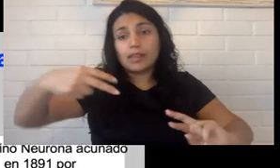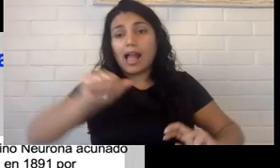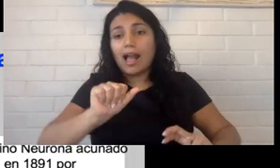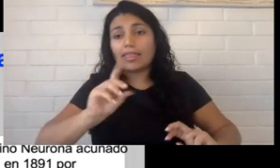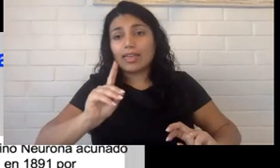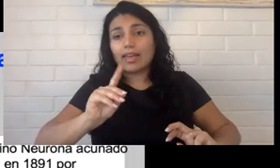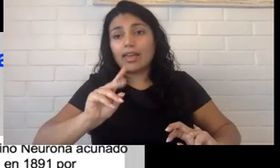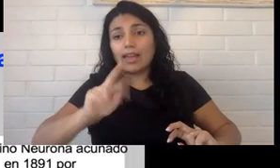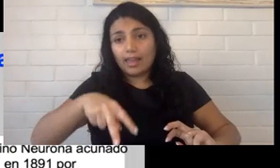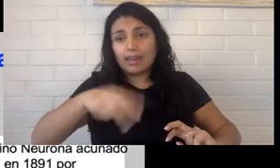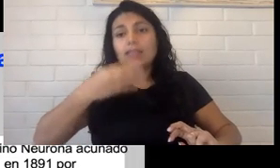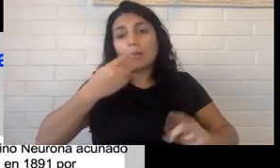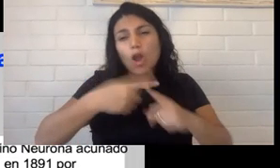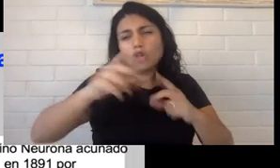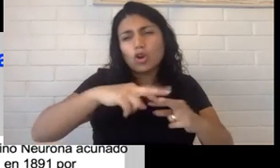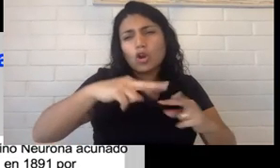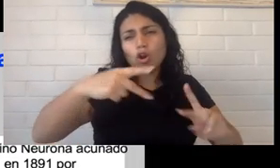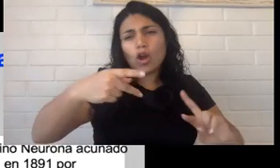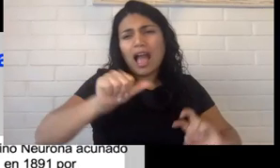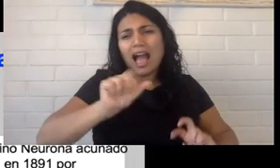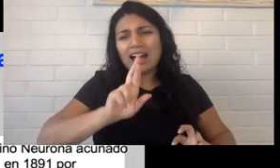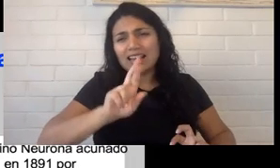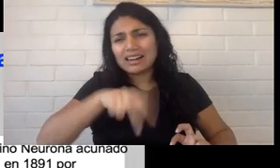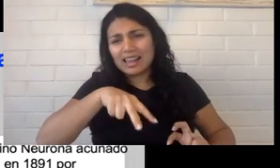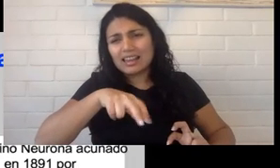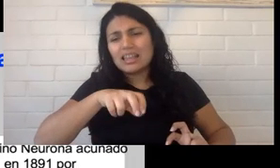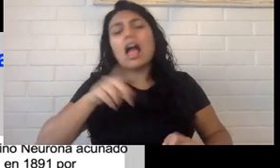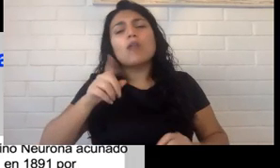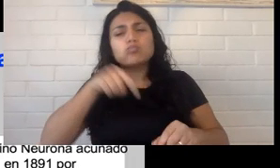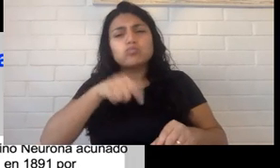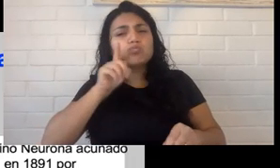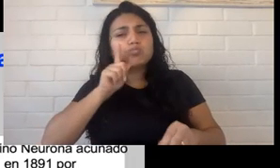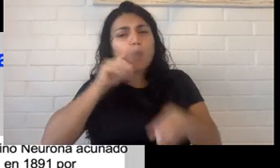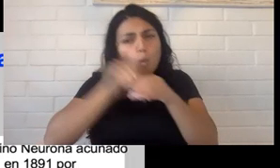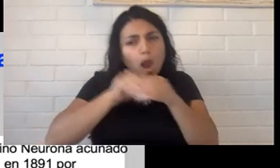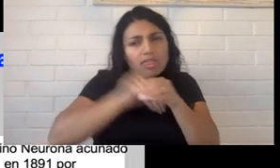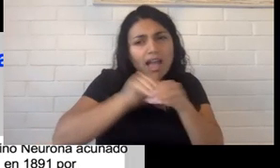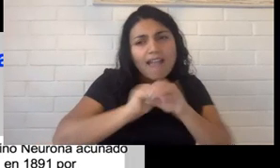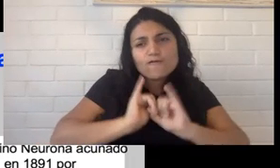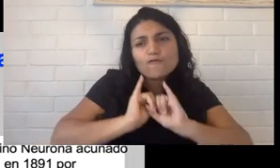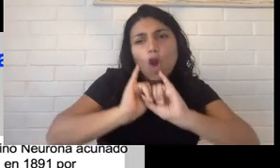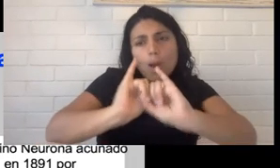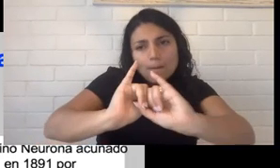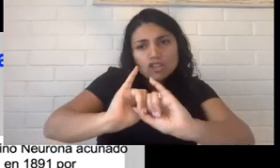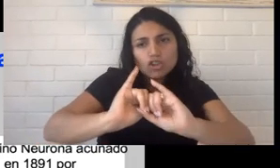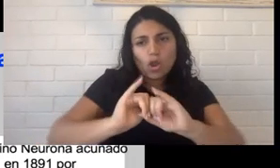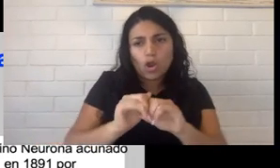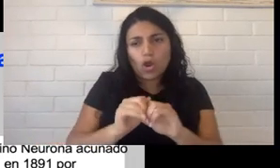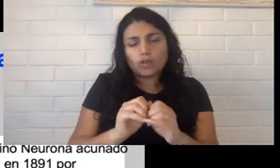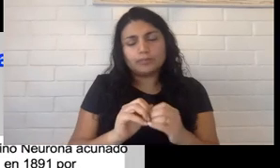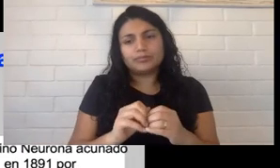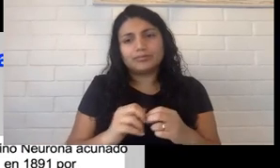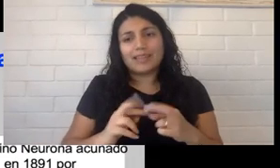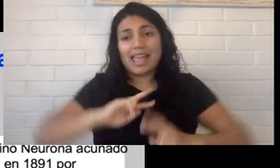ARNs, donde se almacena la información genética, y rodeando el